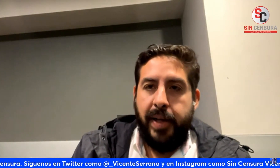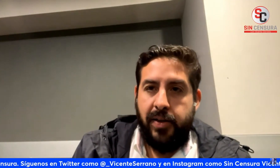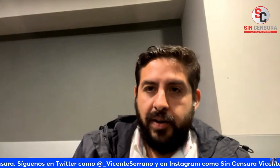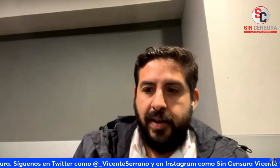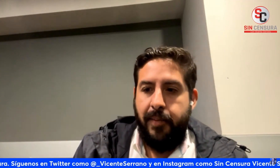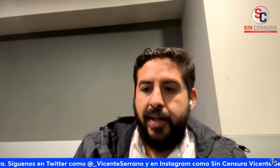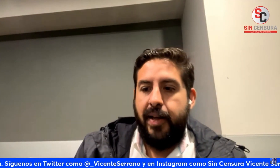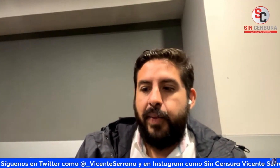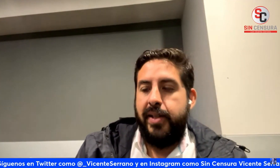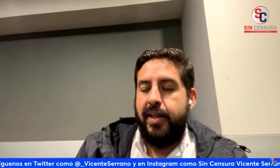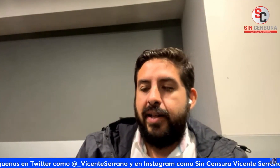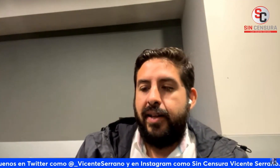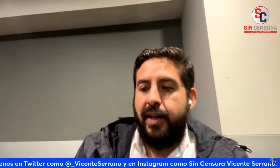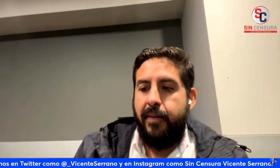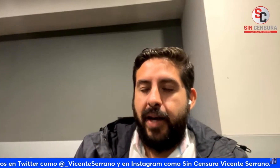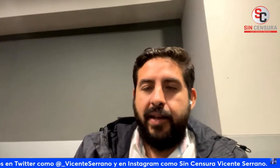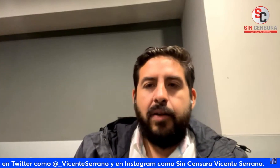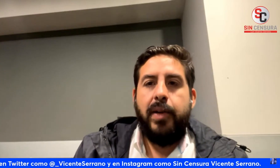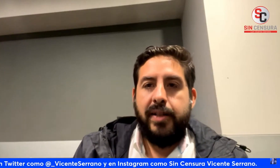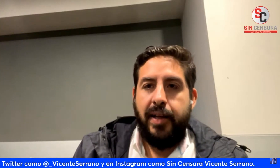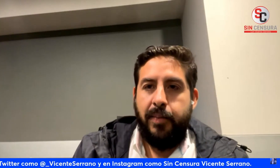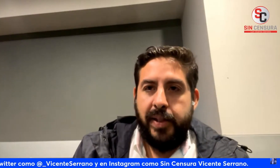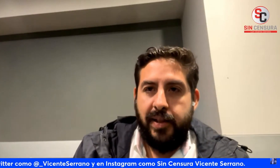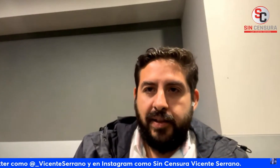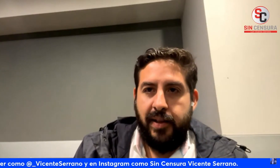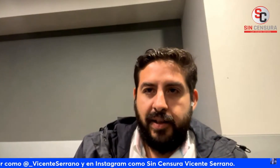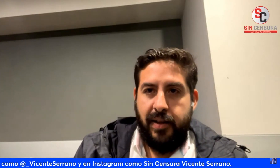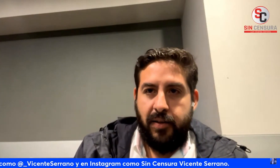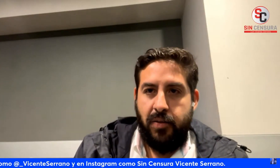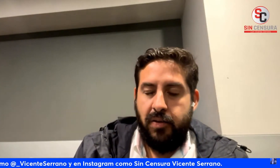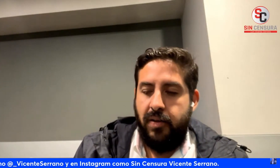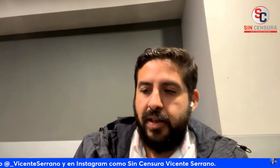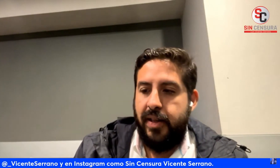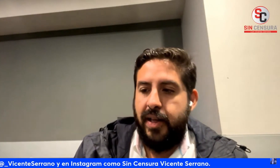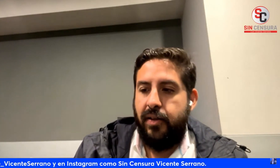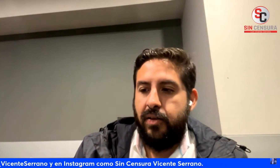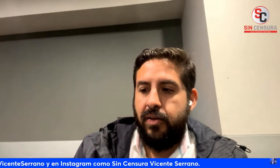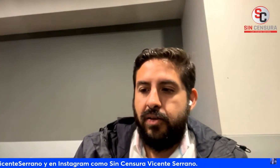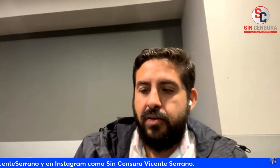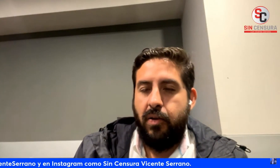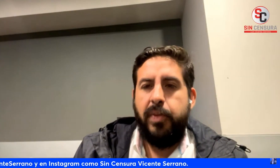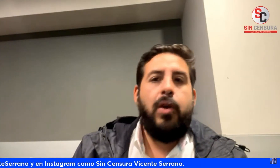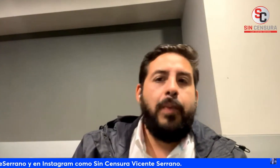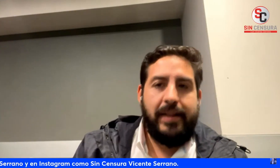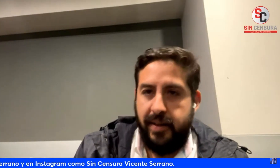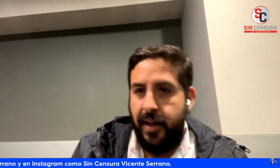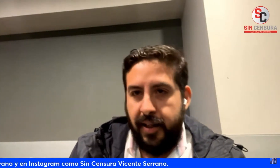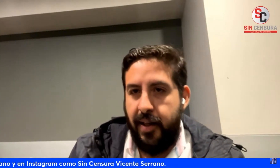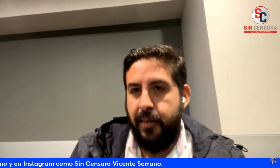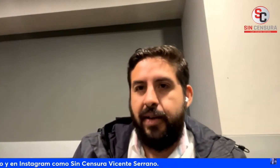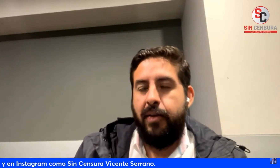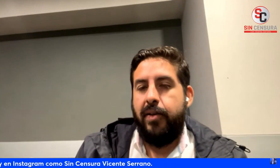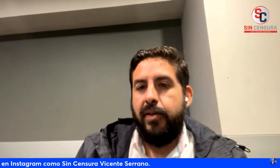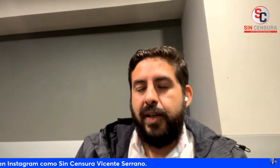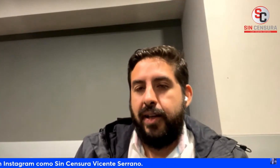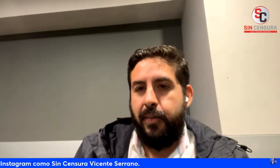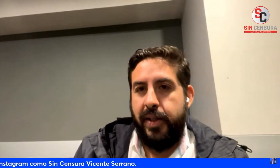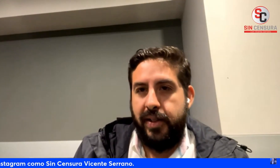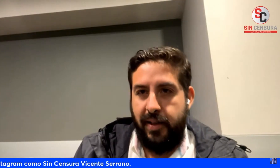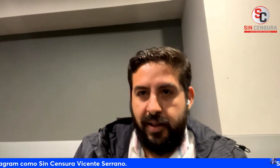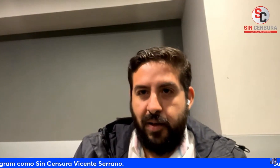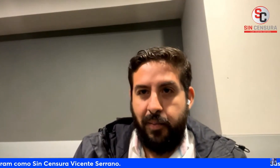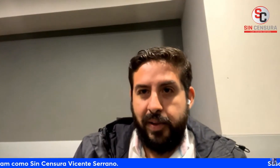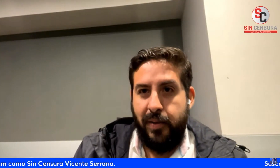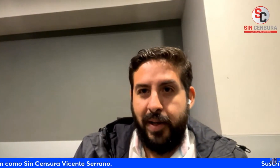Debe tener presiones también el presidente Biden, como las tiene el presidente Trudeau, de ciertos grupos, como existen aquí en México en contra